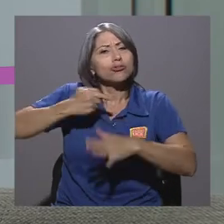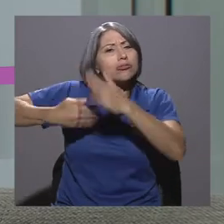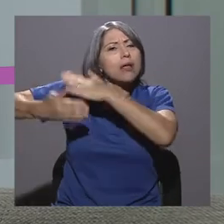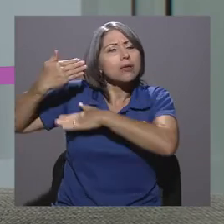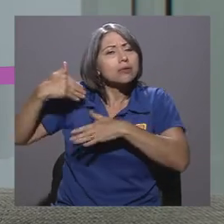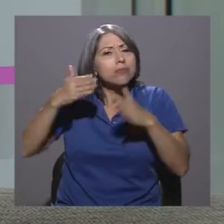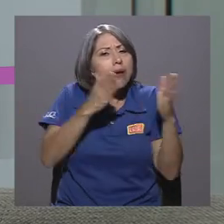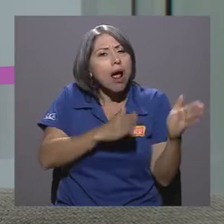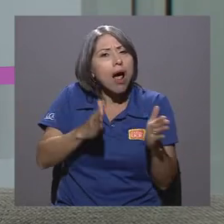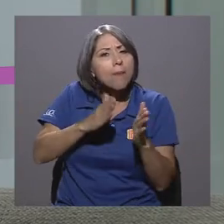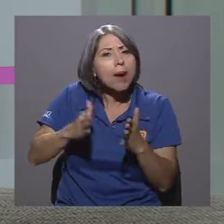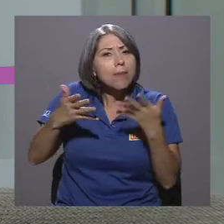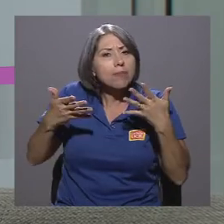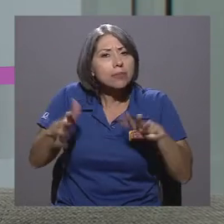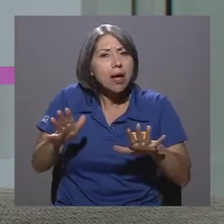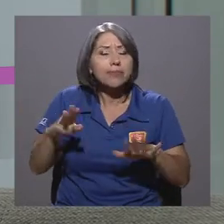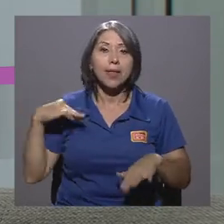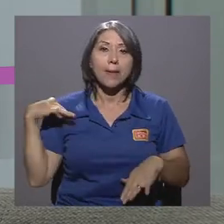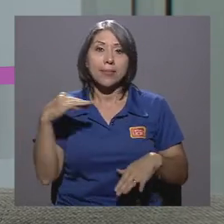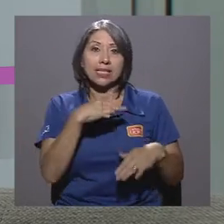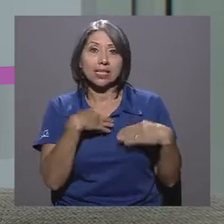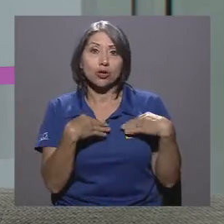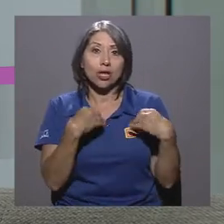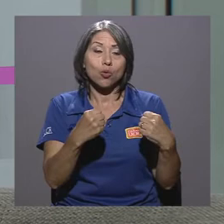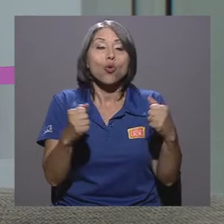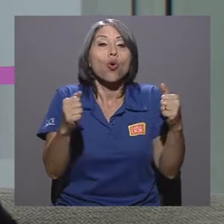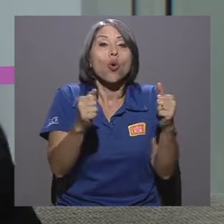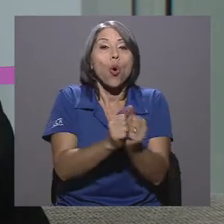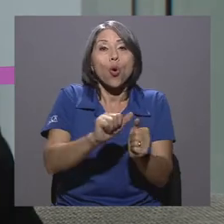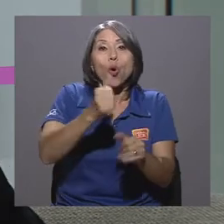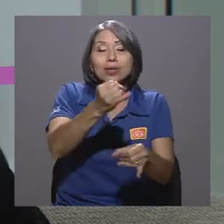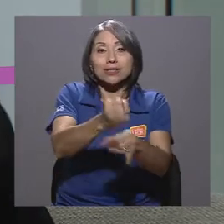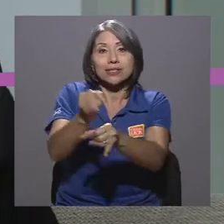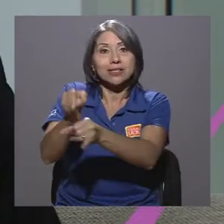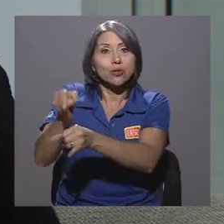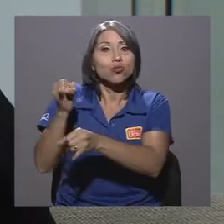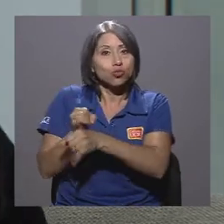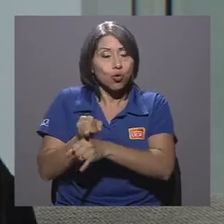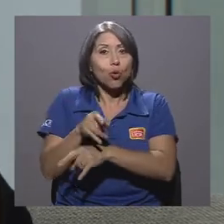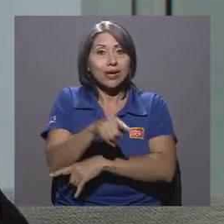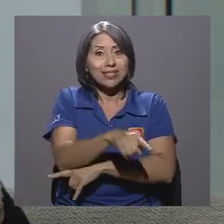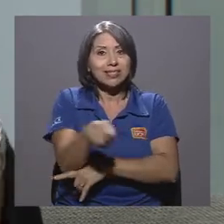el Ministerio de Salud, en conjunto con las otras instituciones del sector,